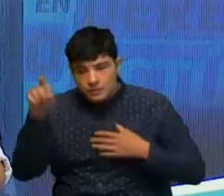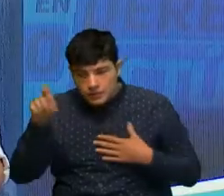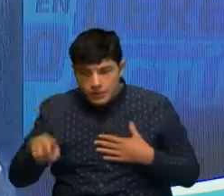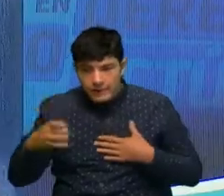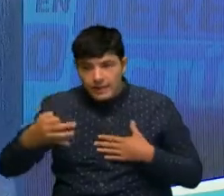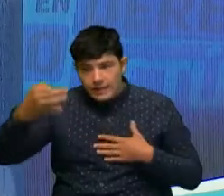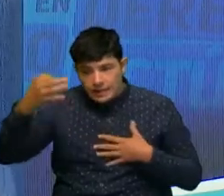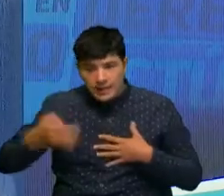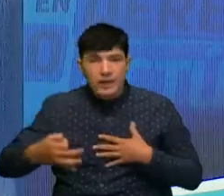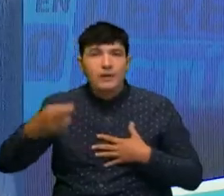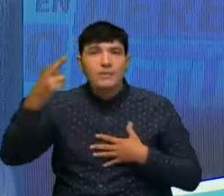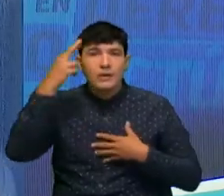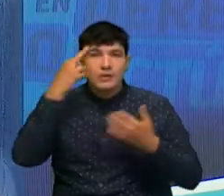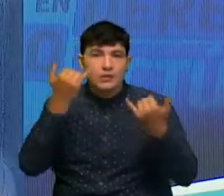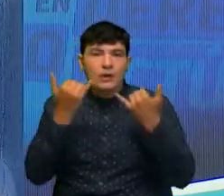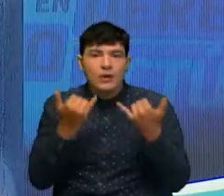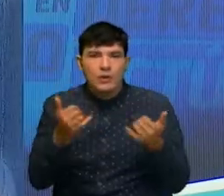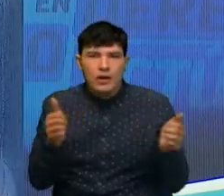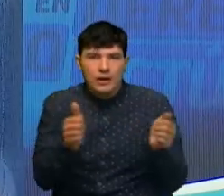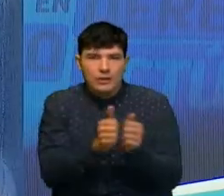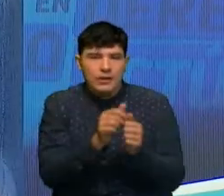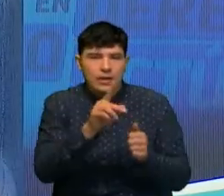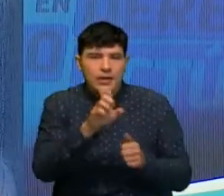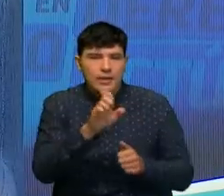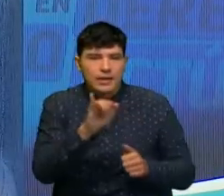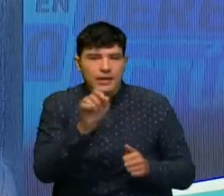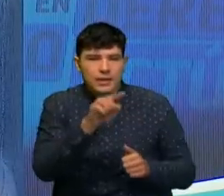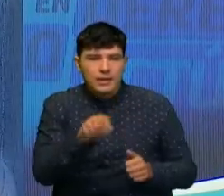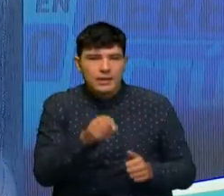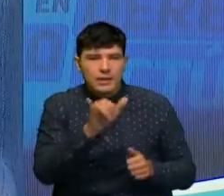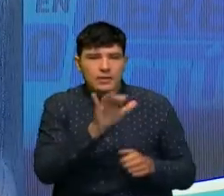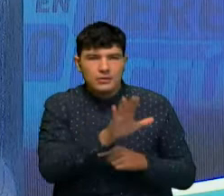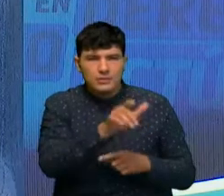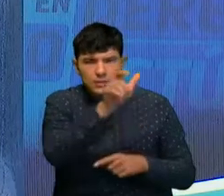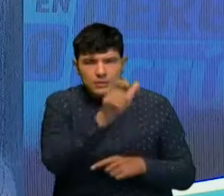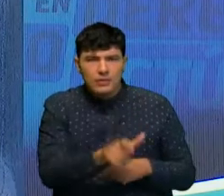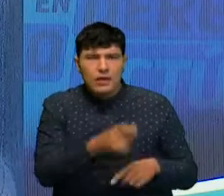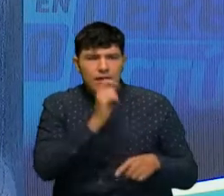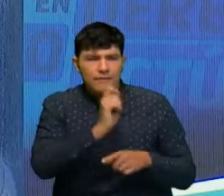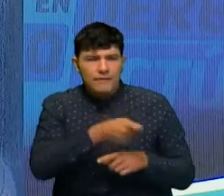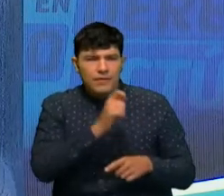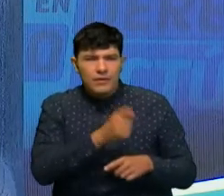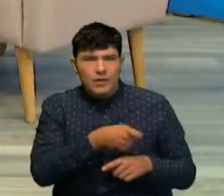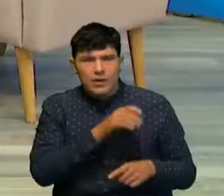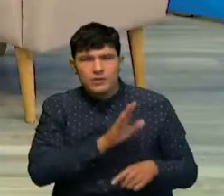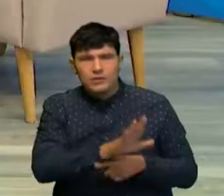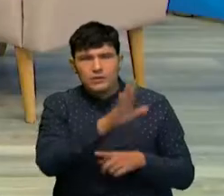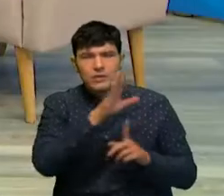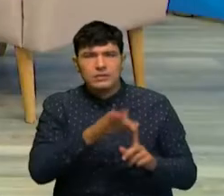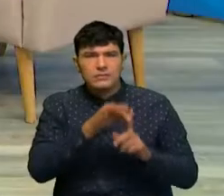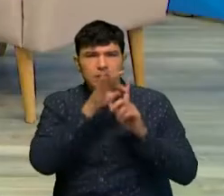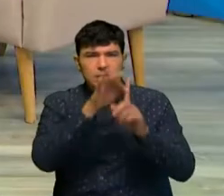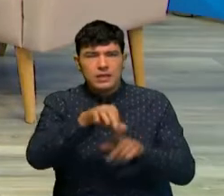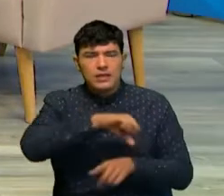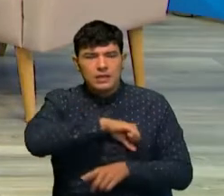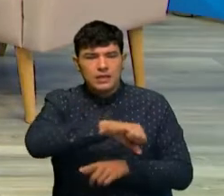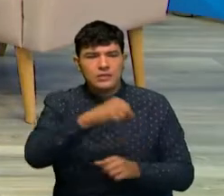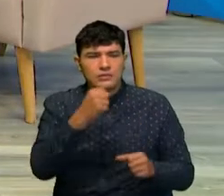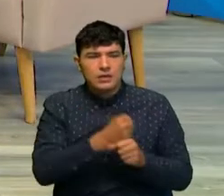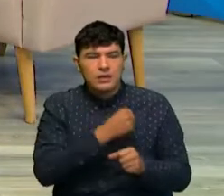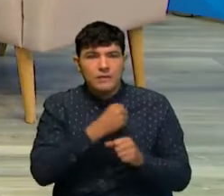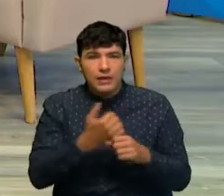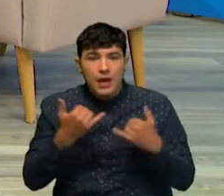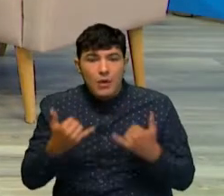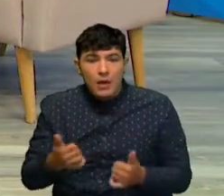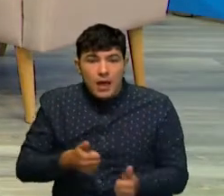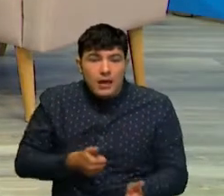es, para eso estará acompañándonos hoy Daisy Llaneda Acevedo, una abogada de la Casa Ya, especialista en derecho laboral, quien nos va a estar